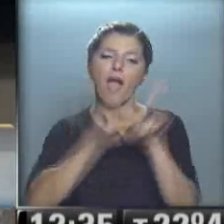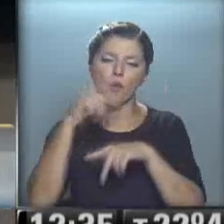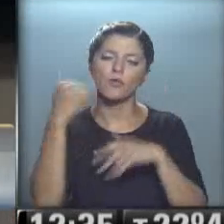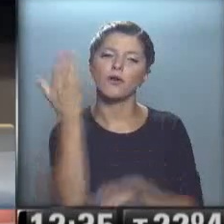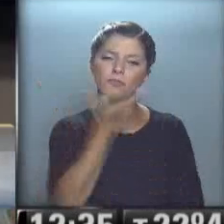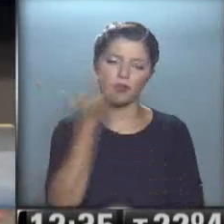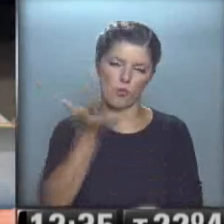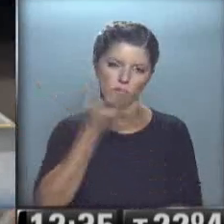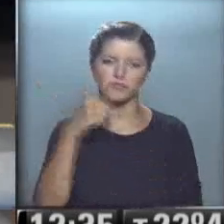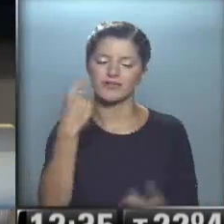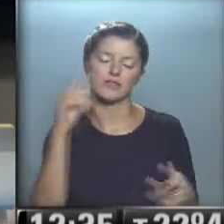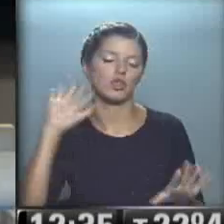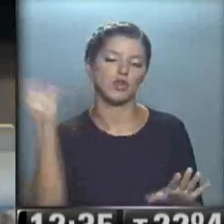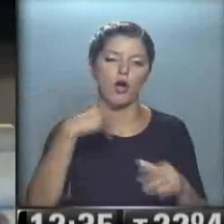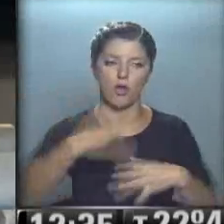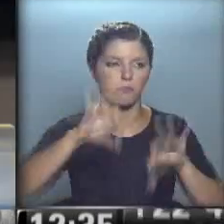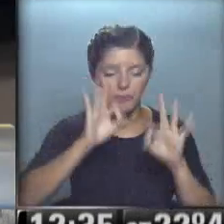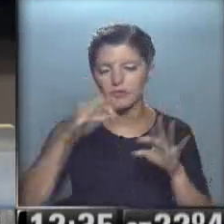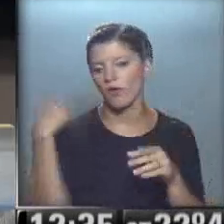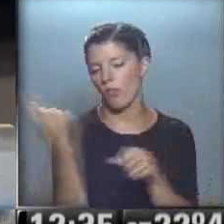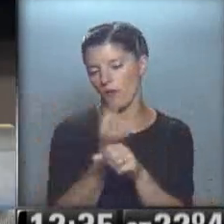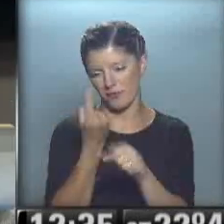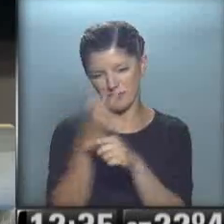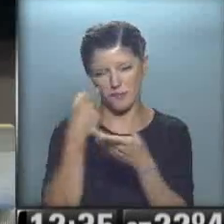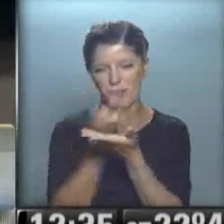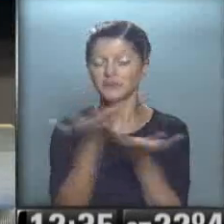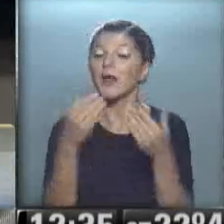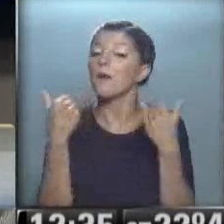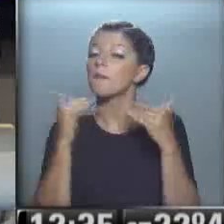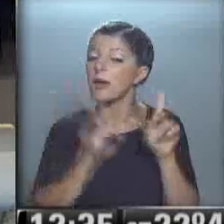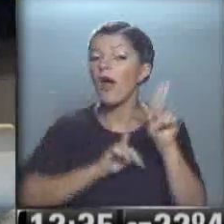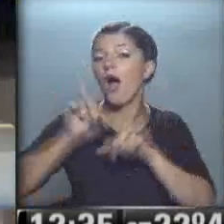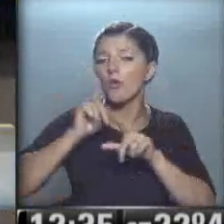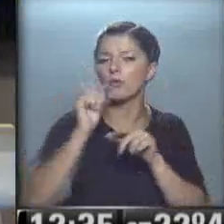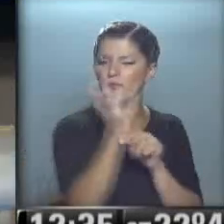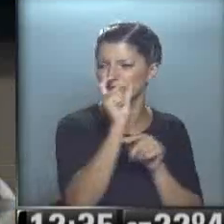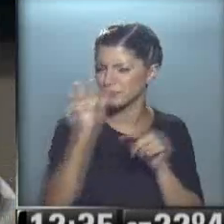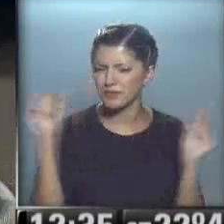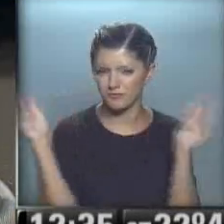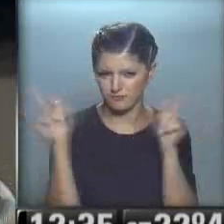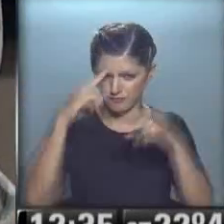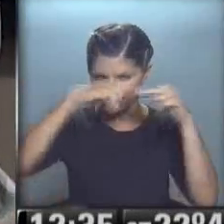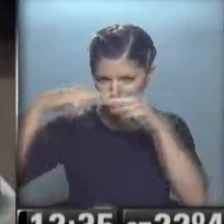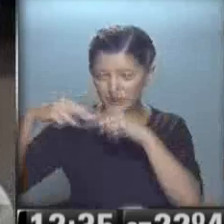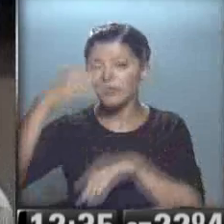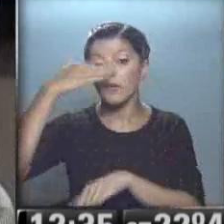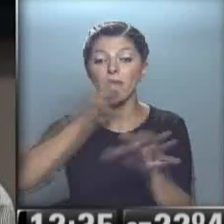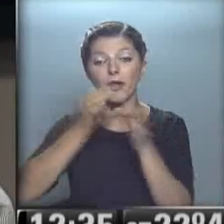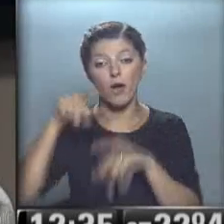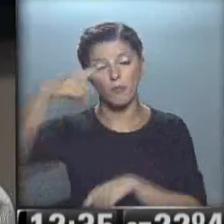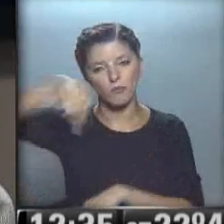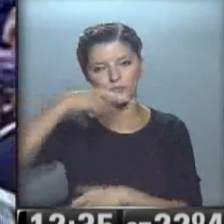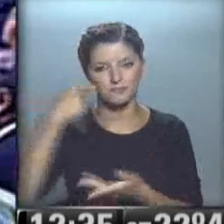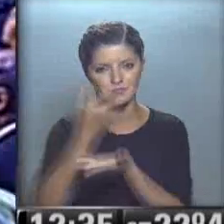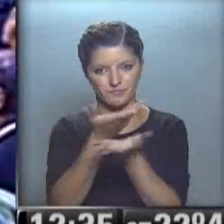discursos siempre decimos No podemos pasar los 33 discursos pero pero algunos un compilado después lo comentamos entre nosotros y lo compartimos con